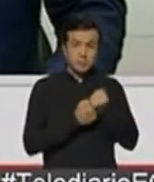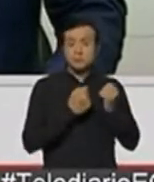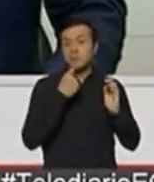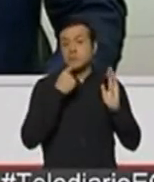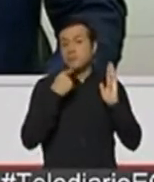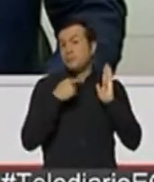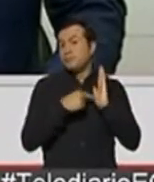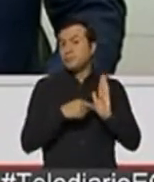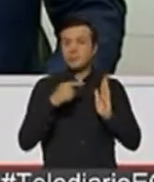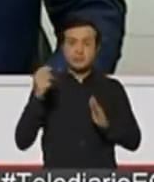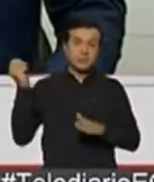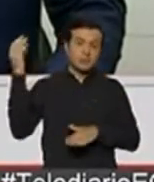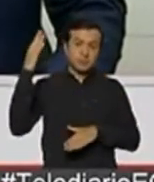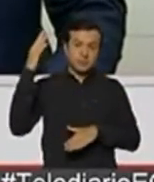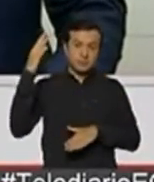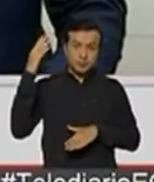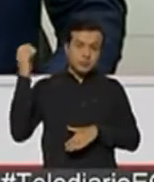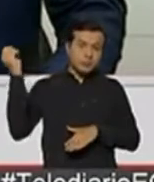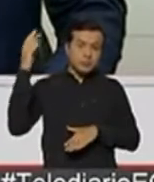de la energía solar.